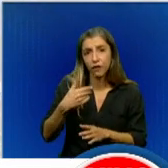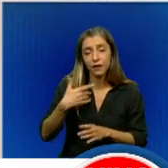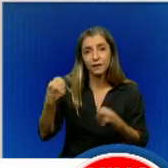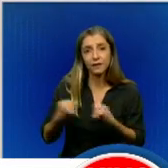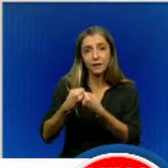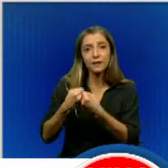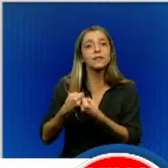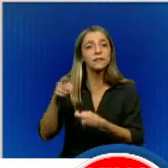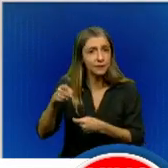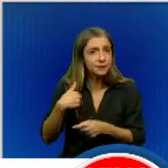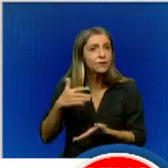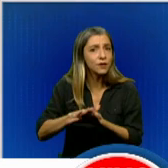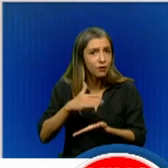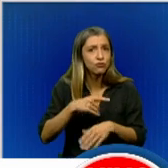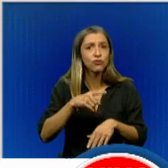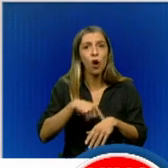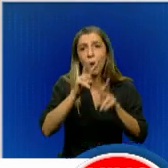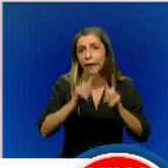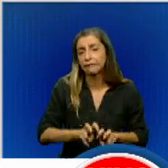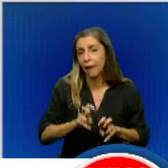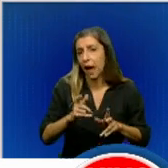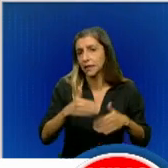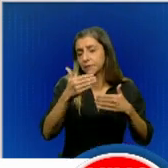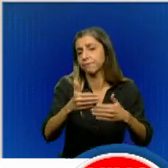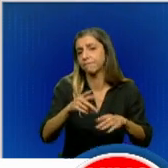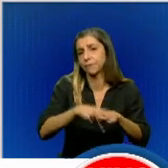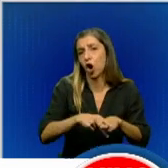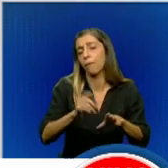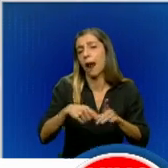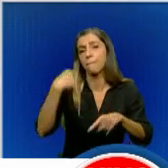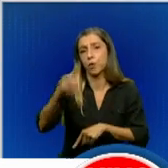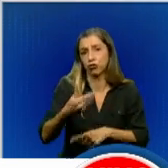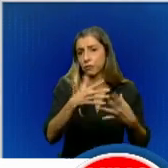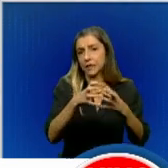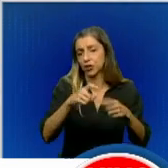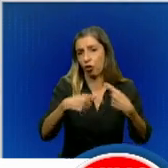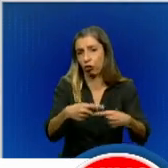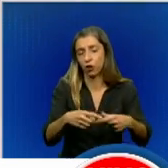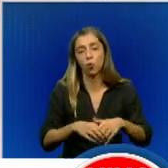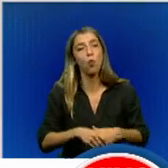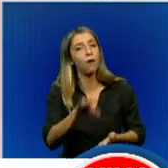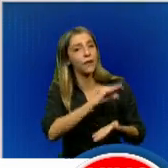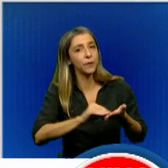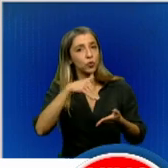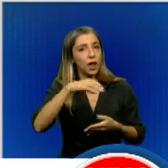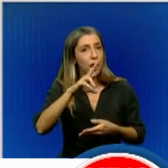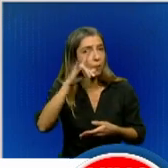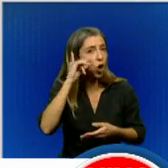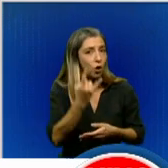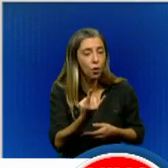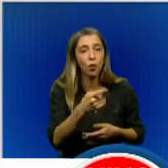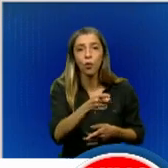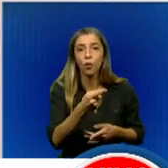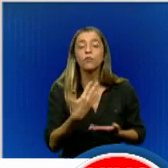aplazamiento del temario para la próxima sesión diputada moreau en el uso de la palabra si